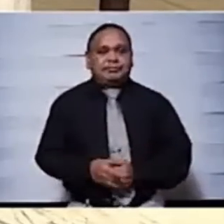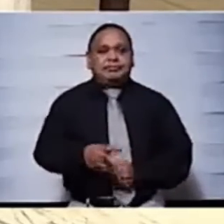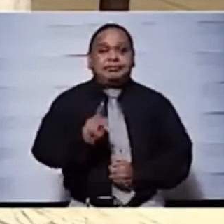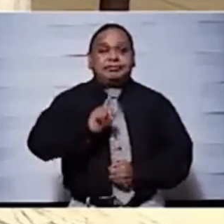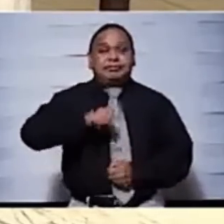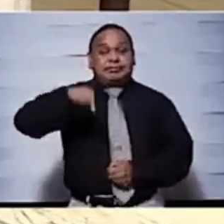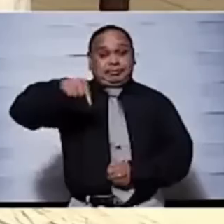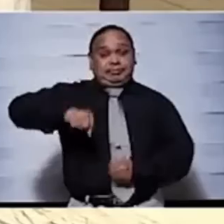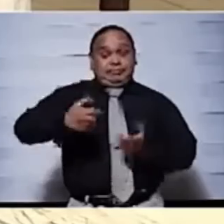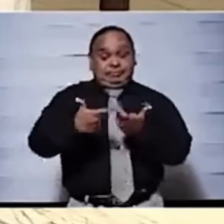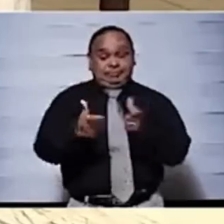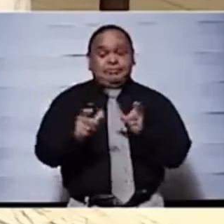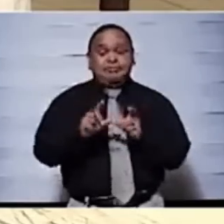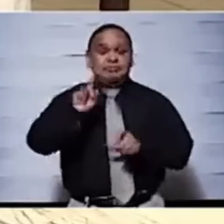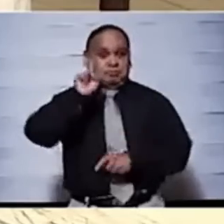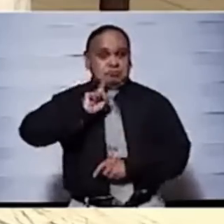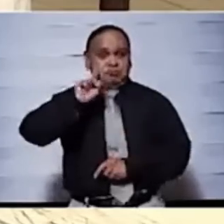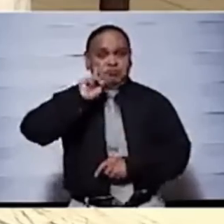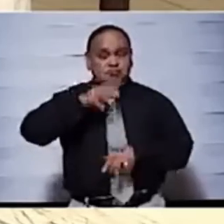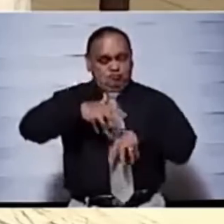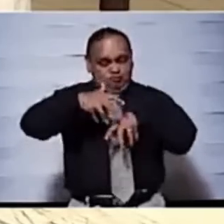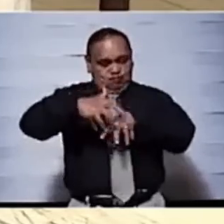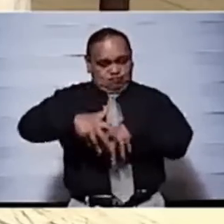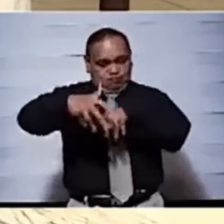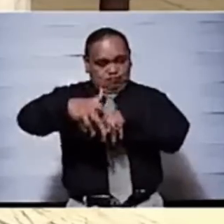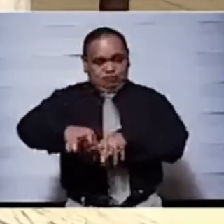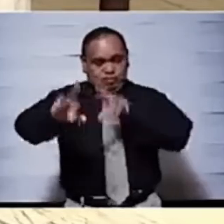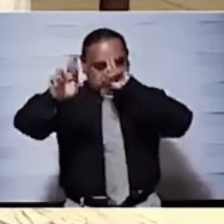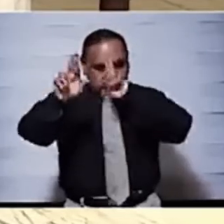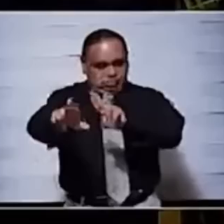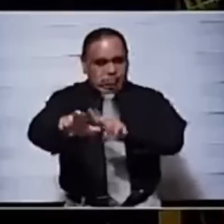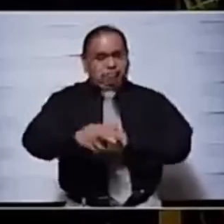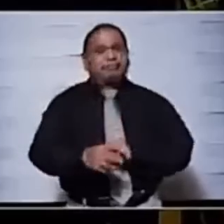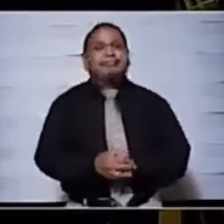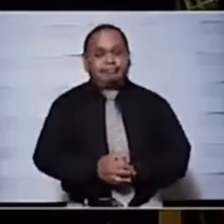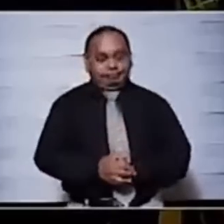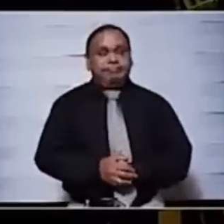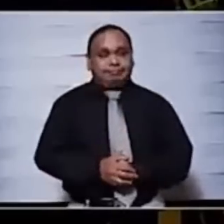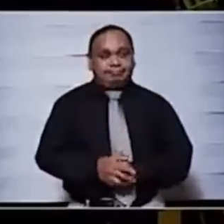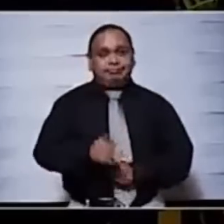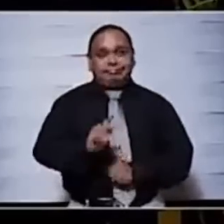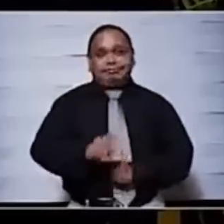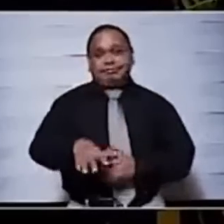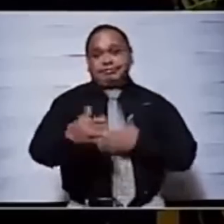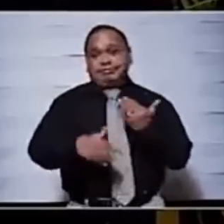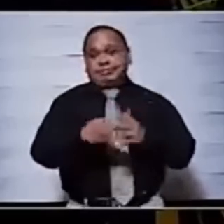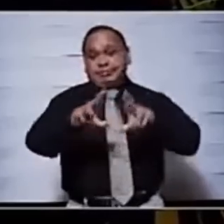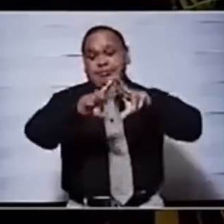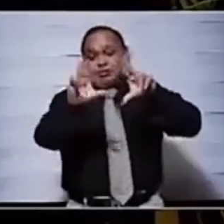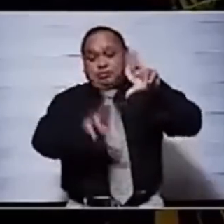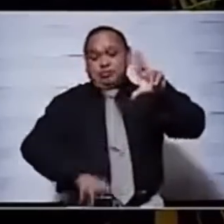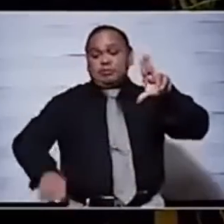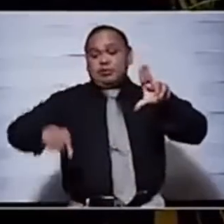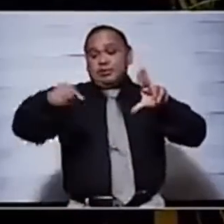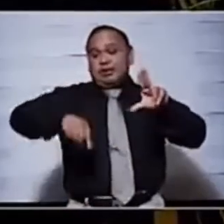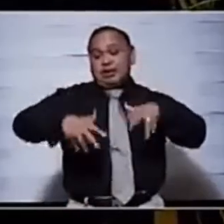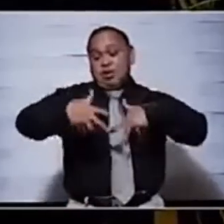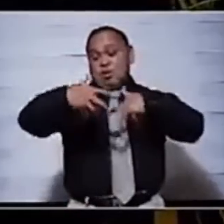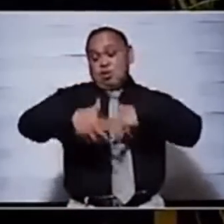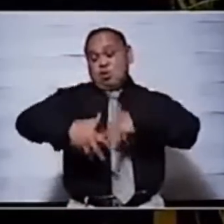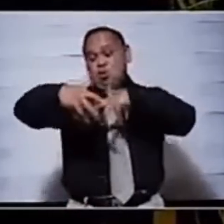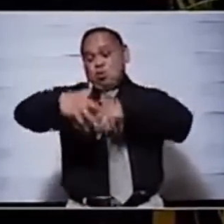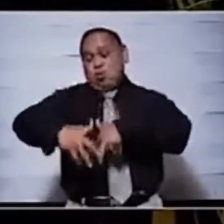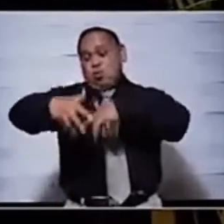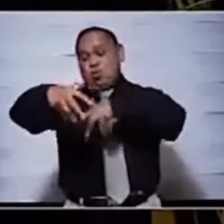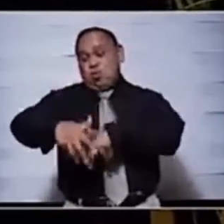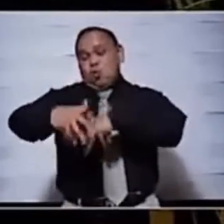muy importante, es un movimiento muy respetable, yo creo que es un movimiento crucial para el país, está